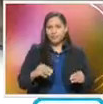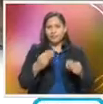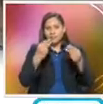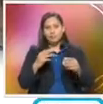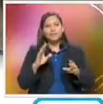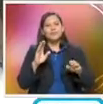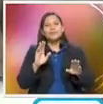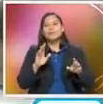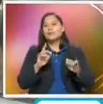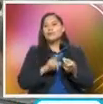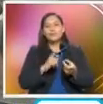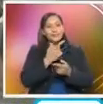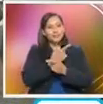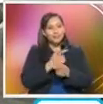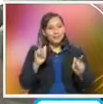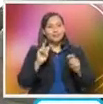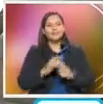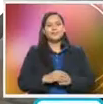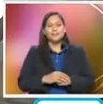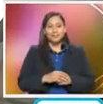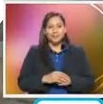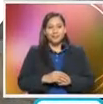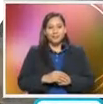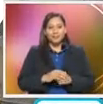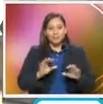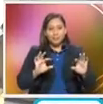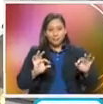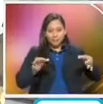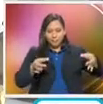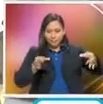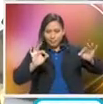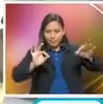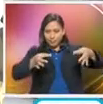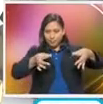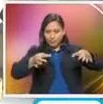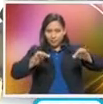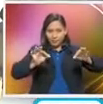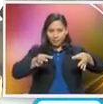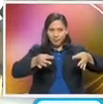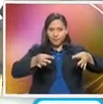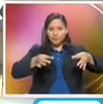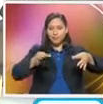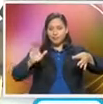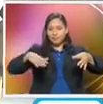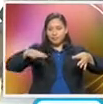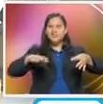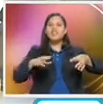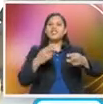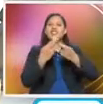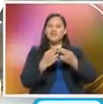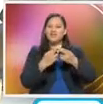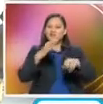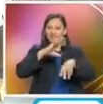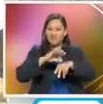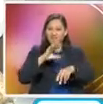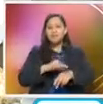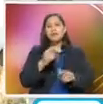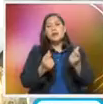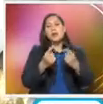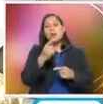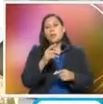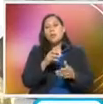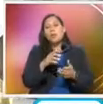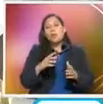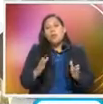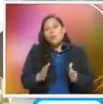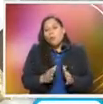mercado, donde sea. ¿Sí? Aquí están. Ahorita pidan las que estén así bien gorditas. Hay unos que luego están ahí medio